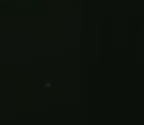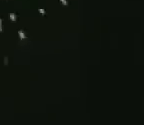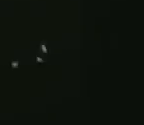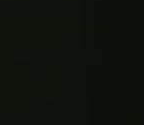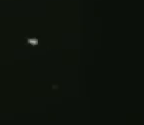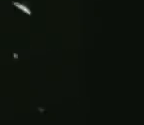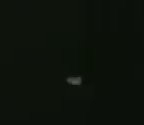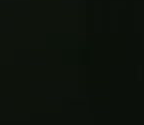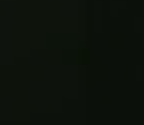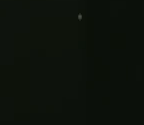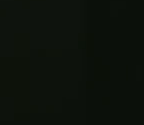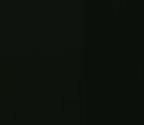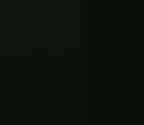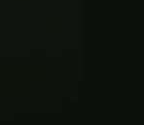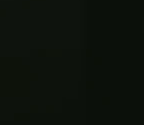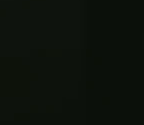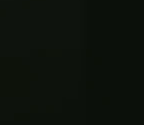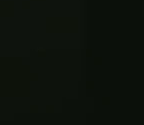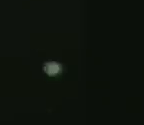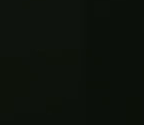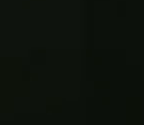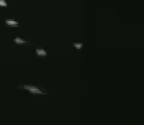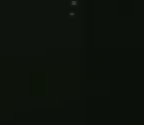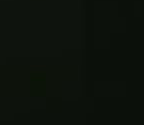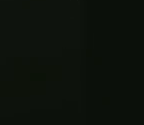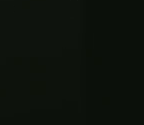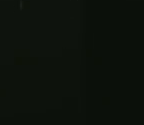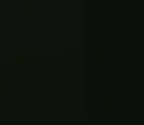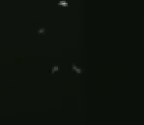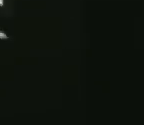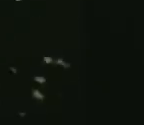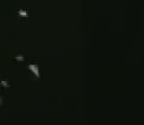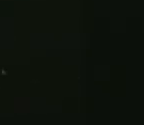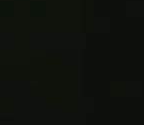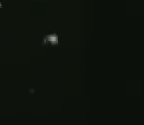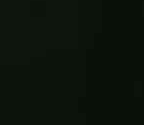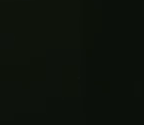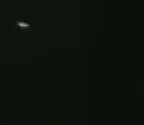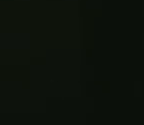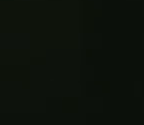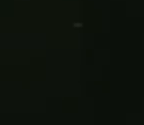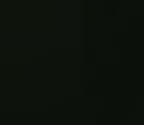Stay healthy. Great. Stay healthy.